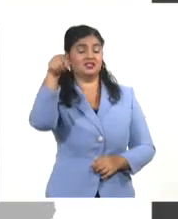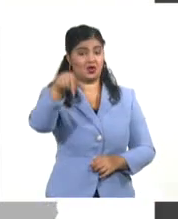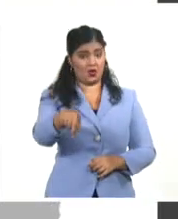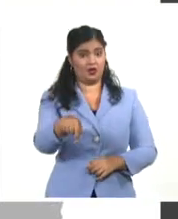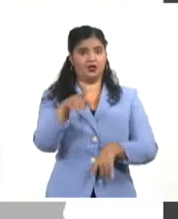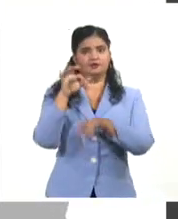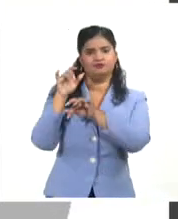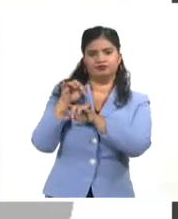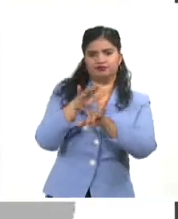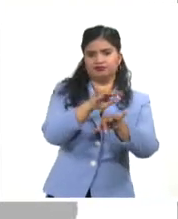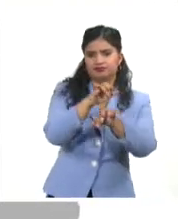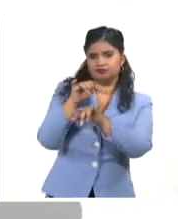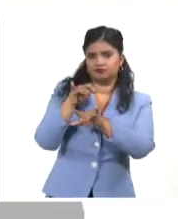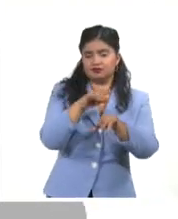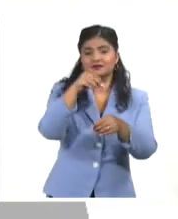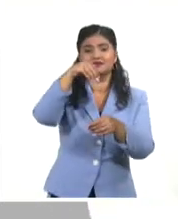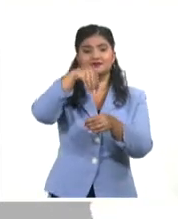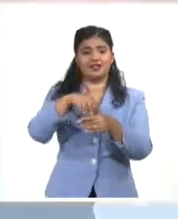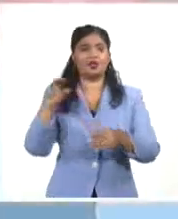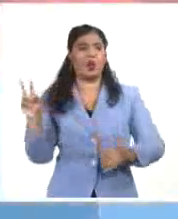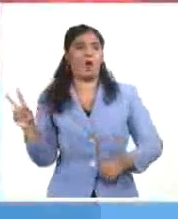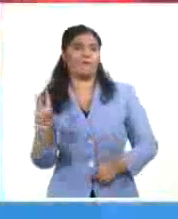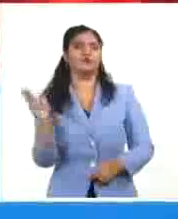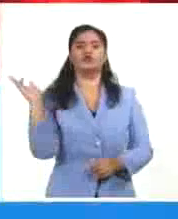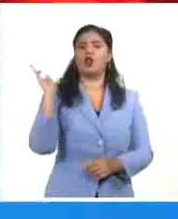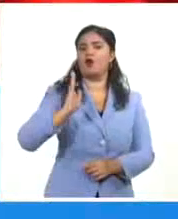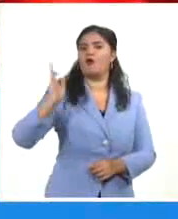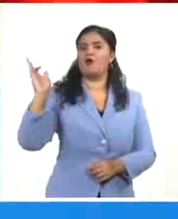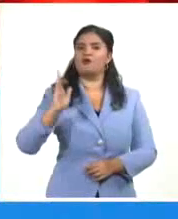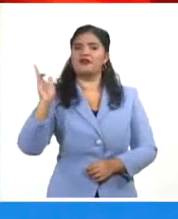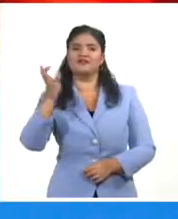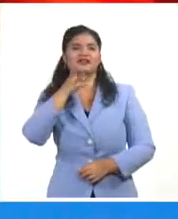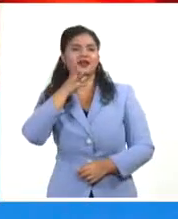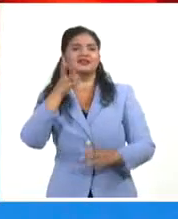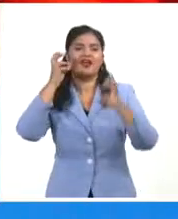cívico-militar con escenario en el Paseo Monumental de los Próceres en la ciudad de Caracas.